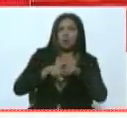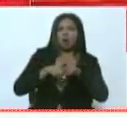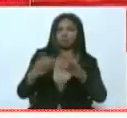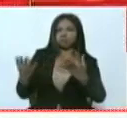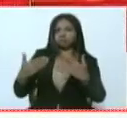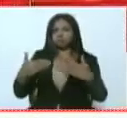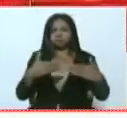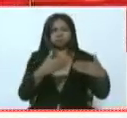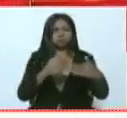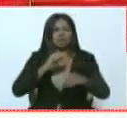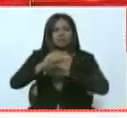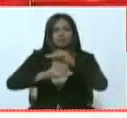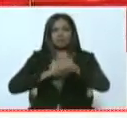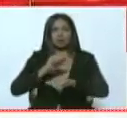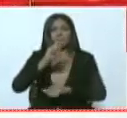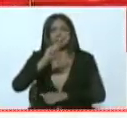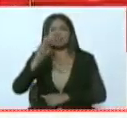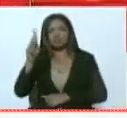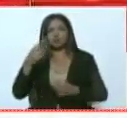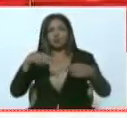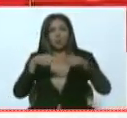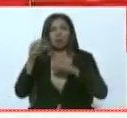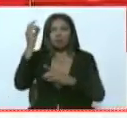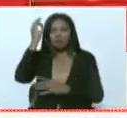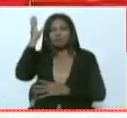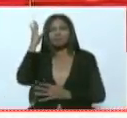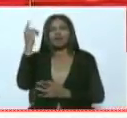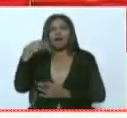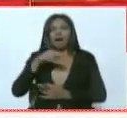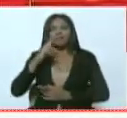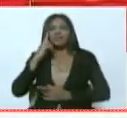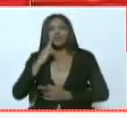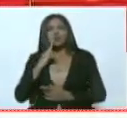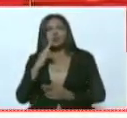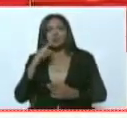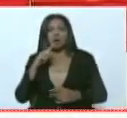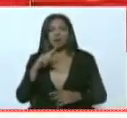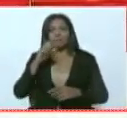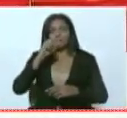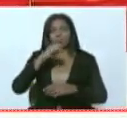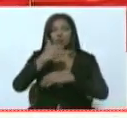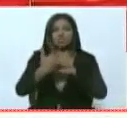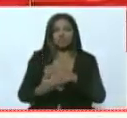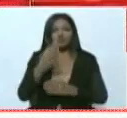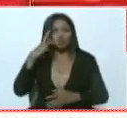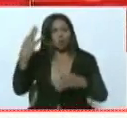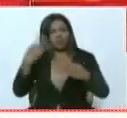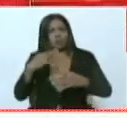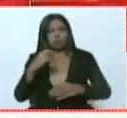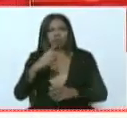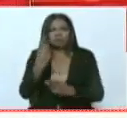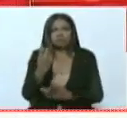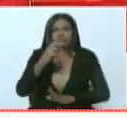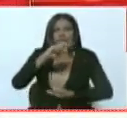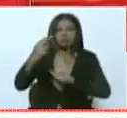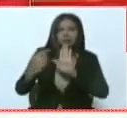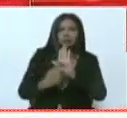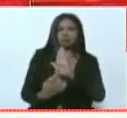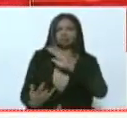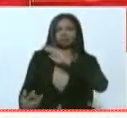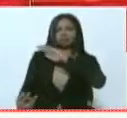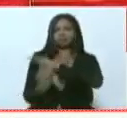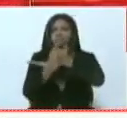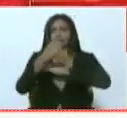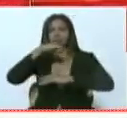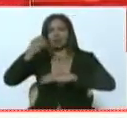trajo para el siglo XXI las ideas de Bolívar, el proyecto original que quedó inconcluso con la traición y